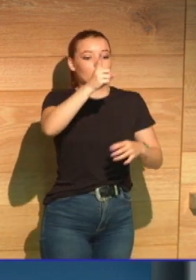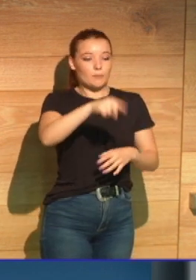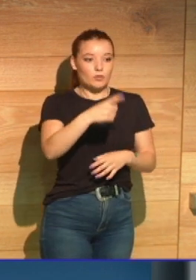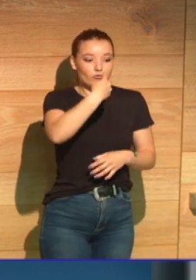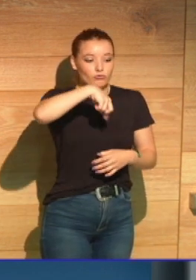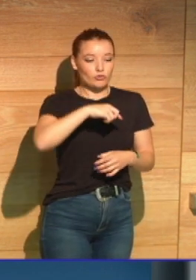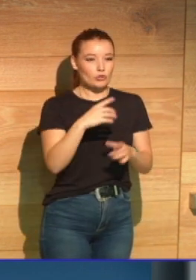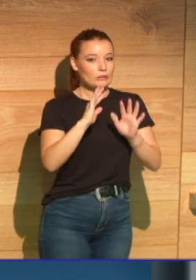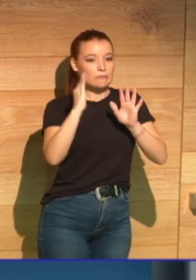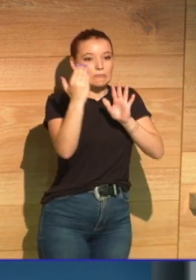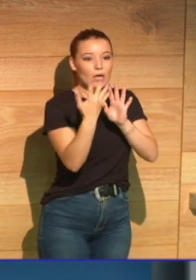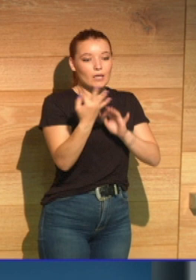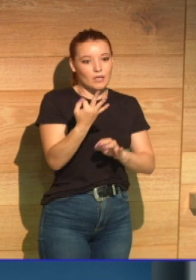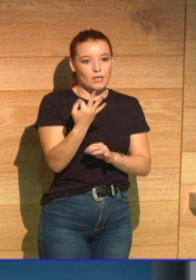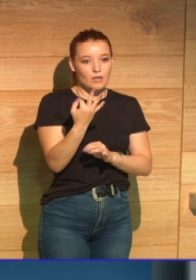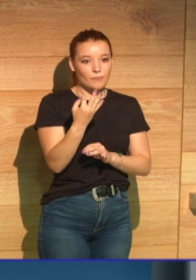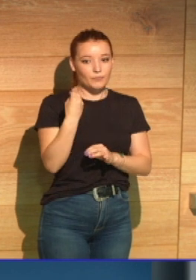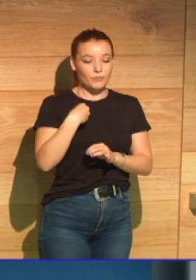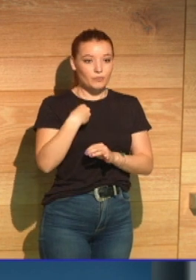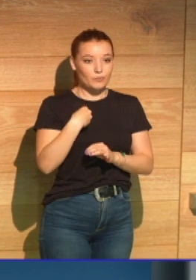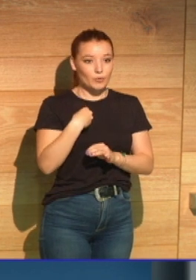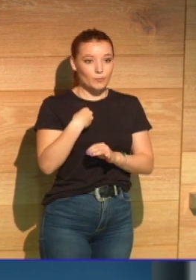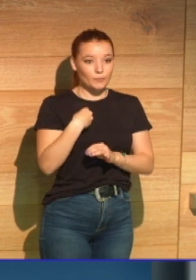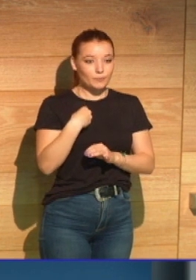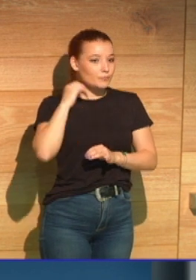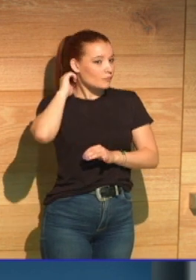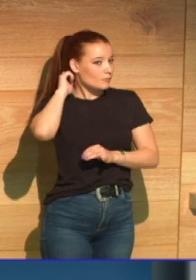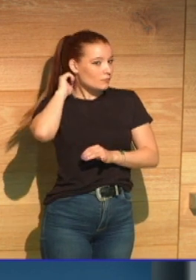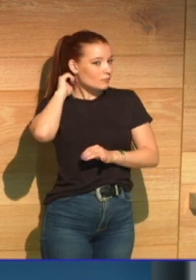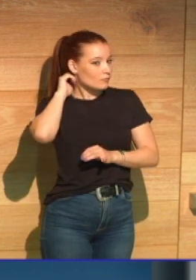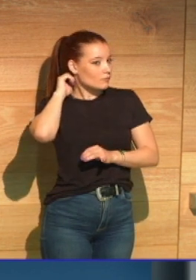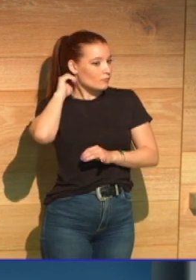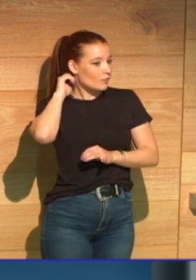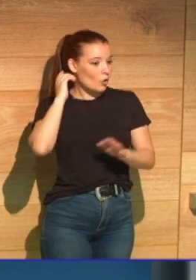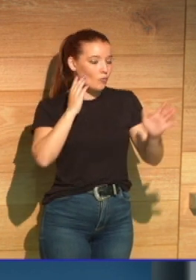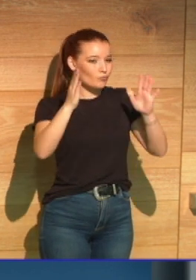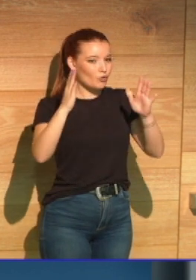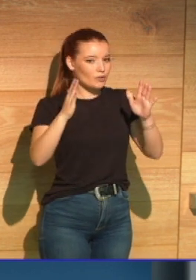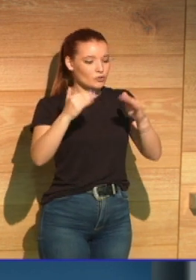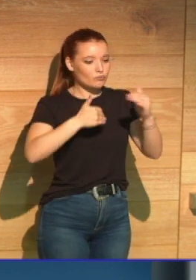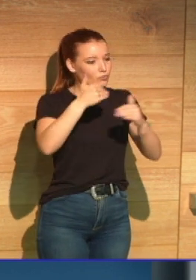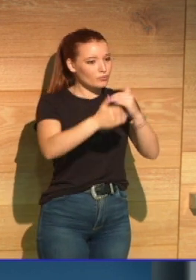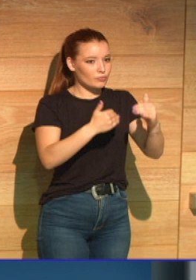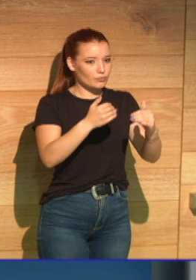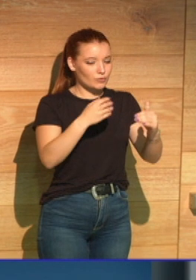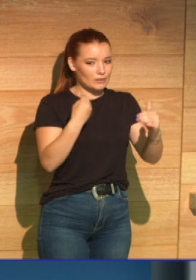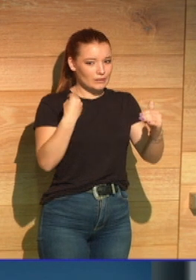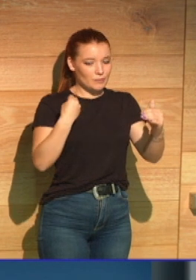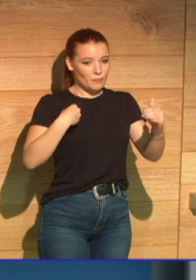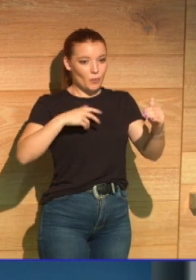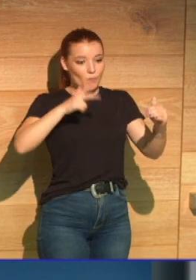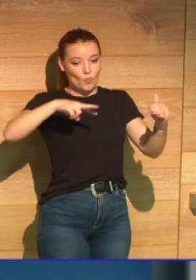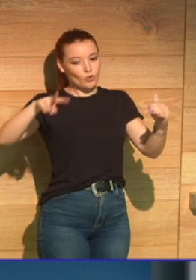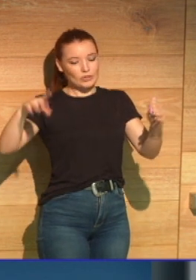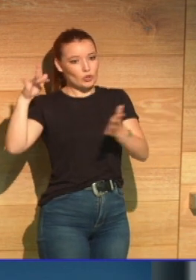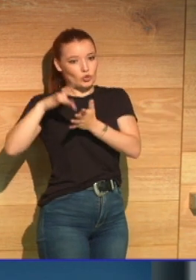ya el peso de una definición y de una serie de procesos y reflexiones de los museos que teníamos desde hace varios años. Y por